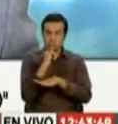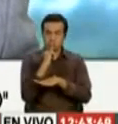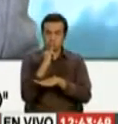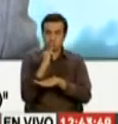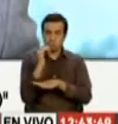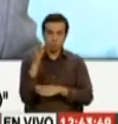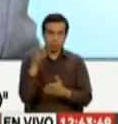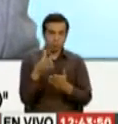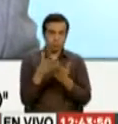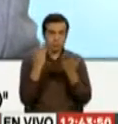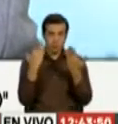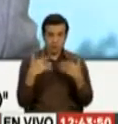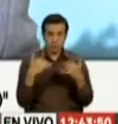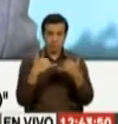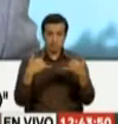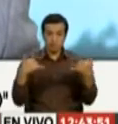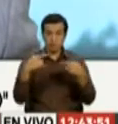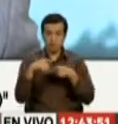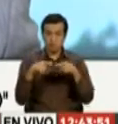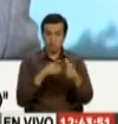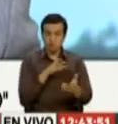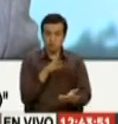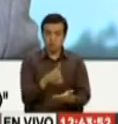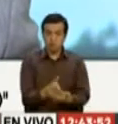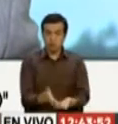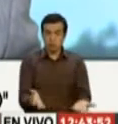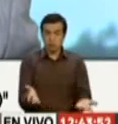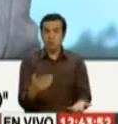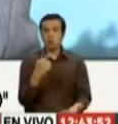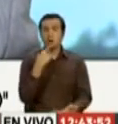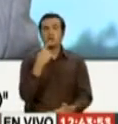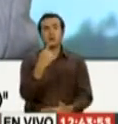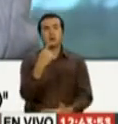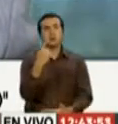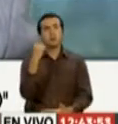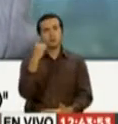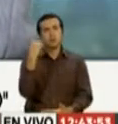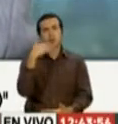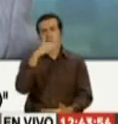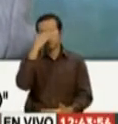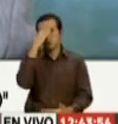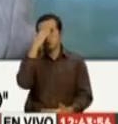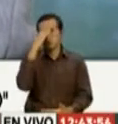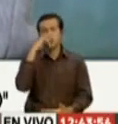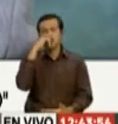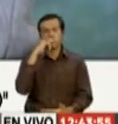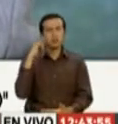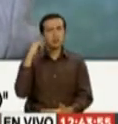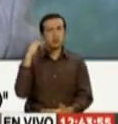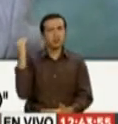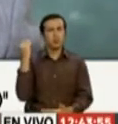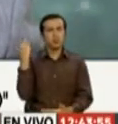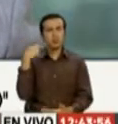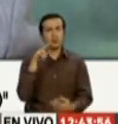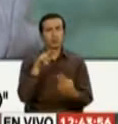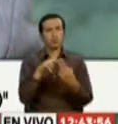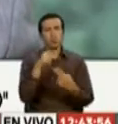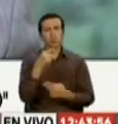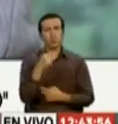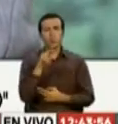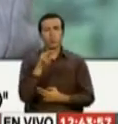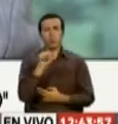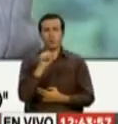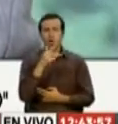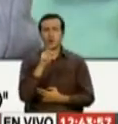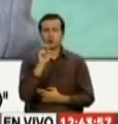de la iglesia estaba yendo al sitio porque él manifestó que había conocido durante su niñez y juventud a este tipo denominado